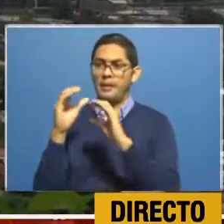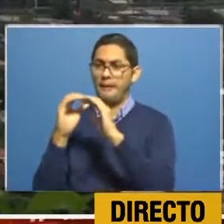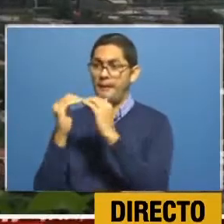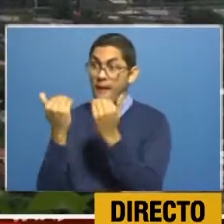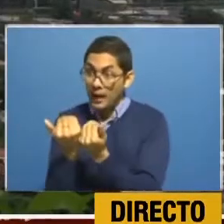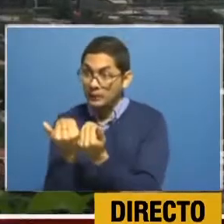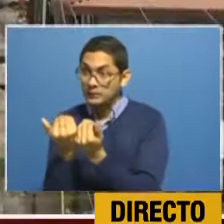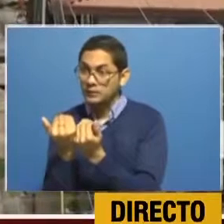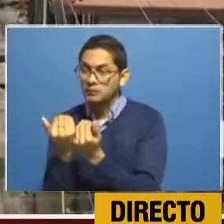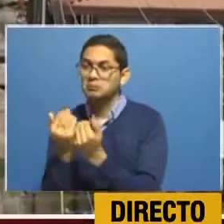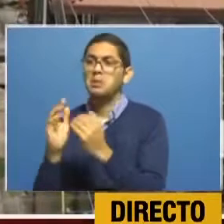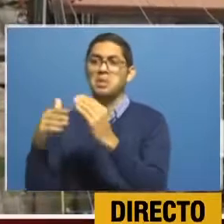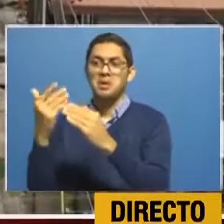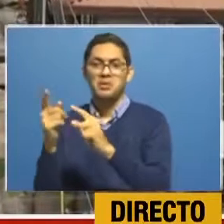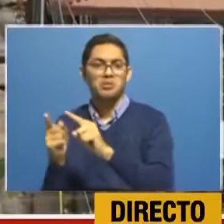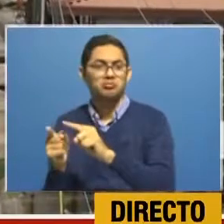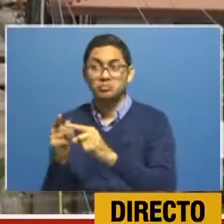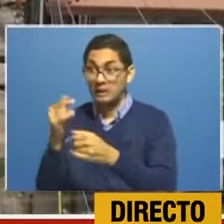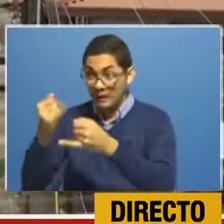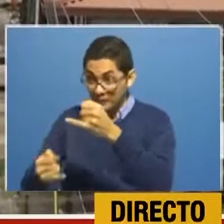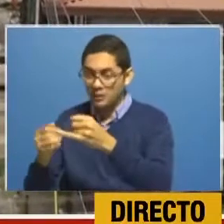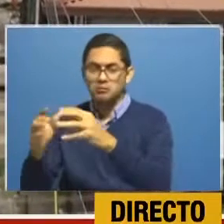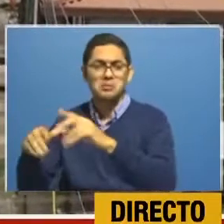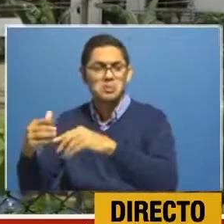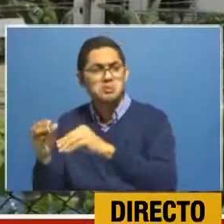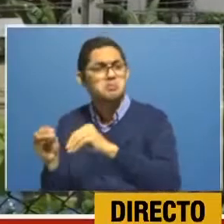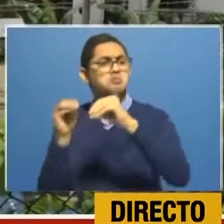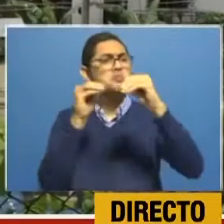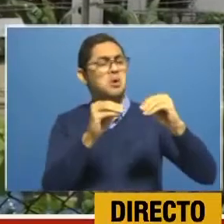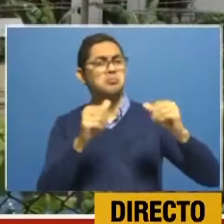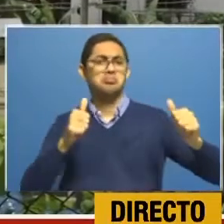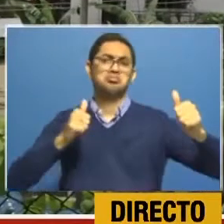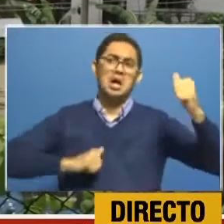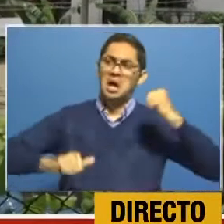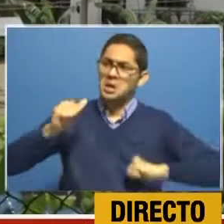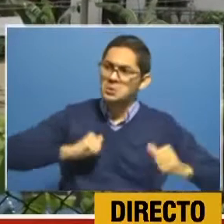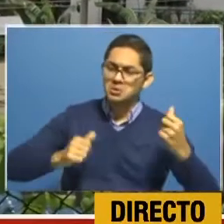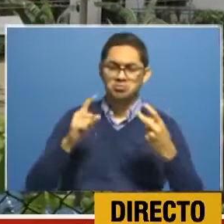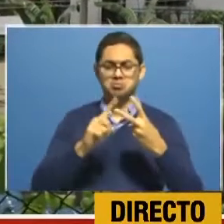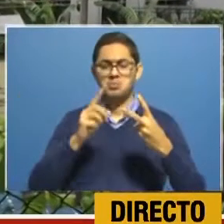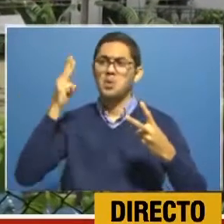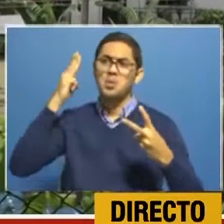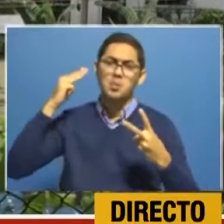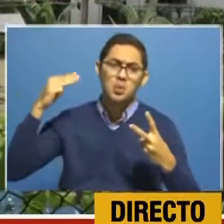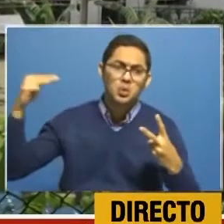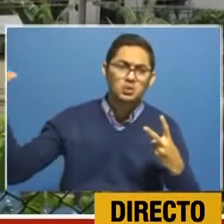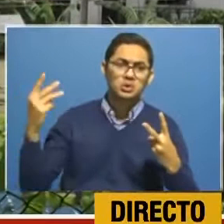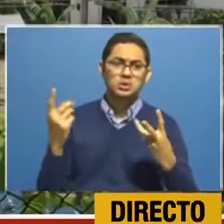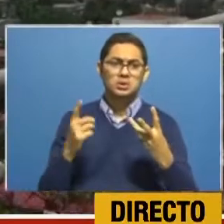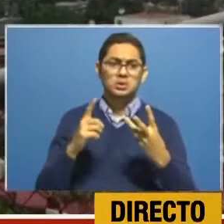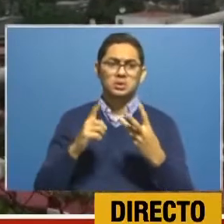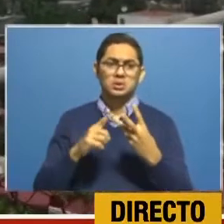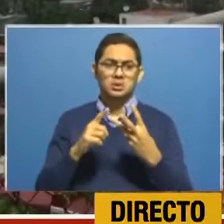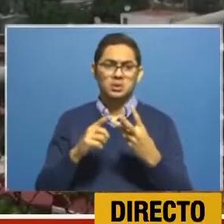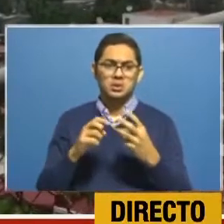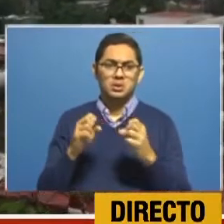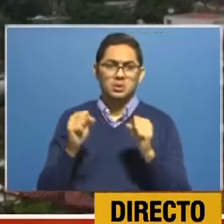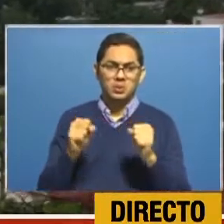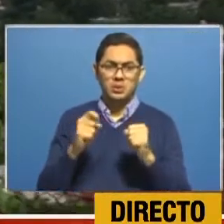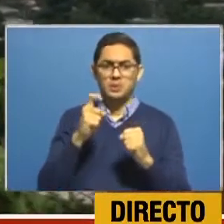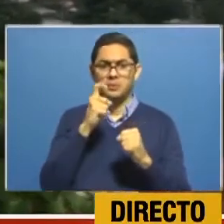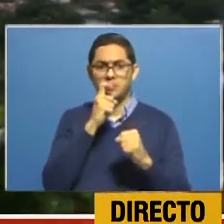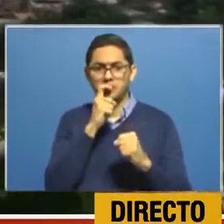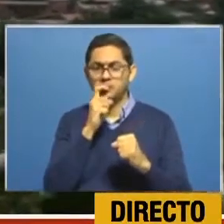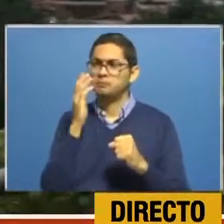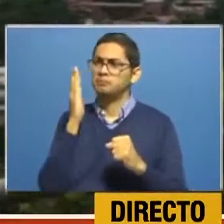después se activa en algún aspecto como teatro, música, esa relación, decirle ese mensaje al padre de familia,